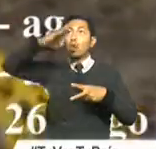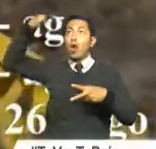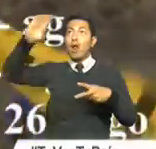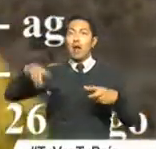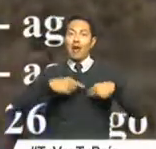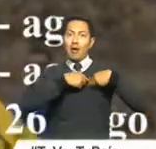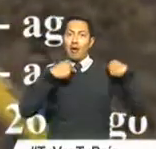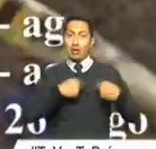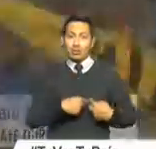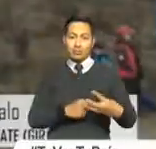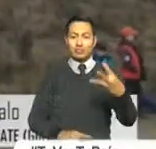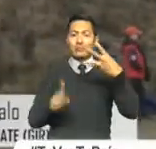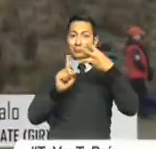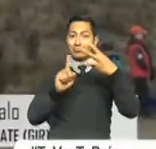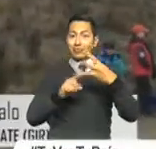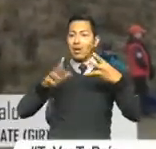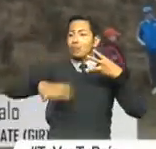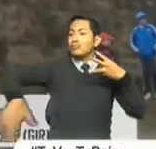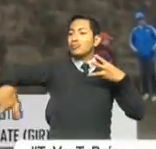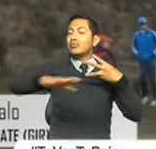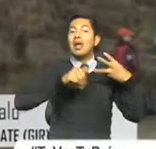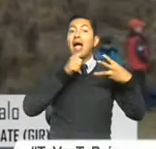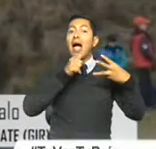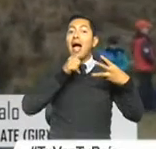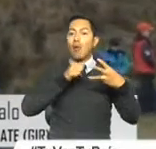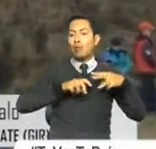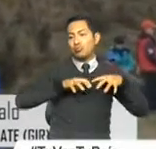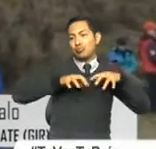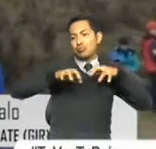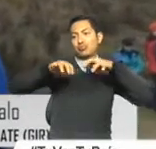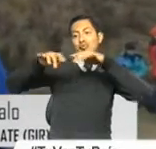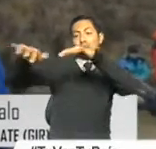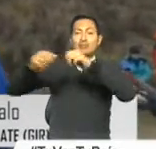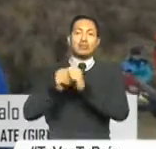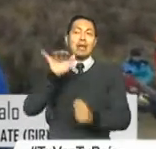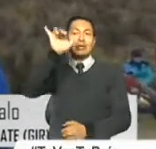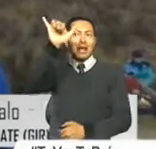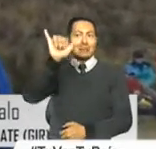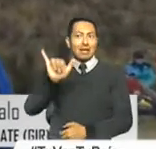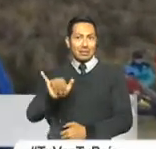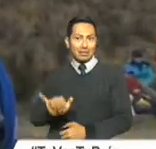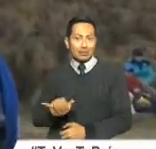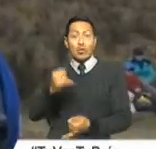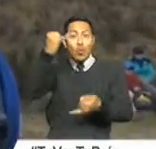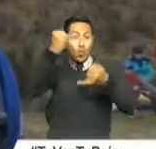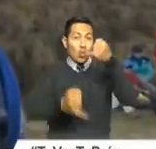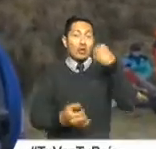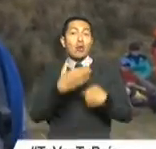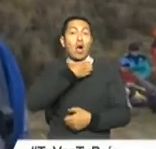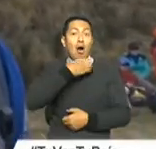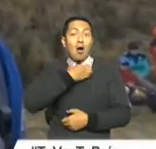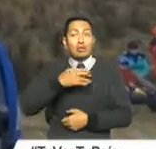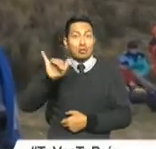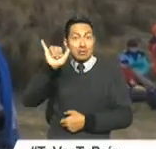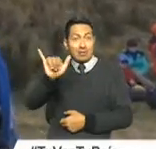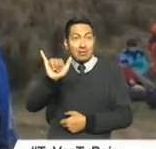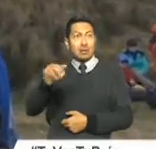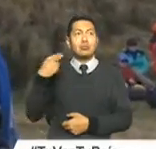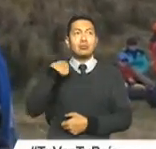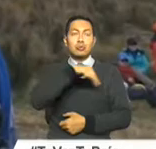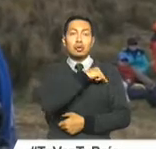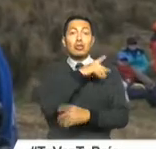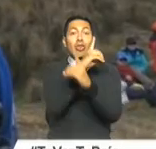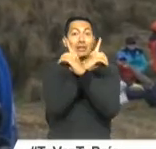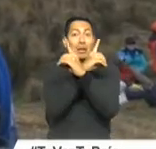a la laguna Limpio Pungo. Van a ser 4 fines de semana los días sábados y el último fin de semana va a ser un caso muy especial, vamos a trabajar con personas con